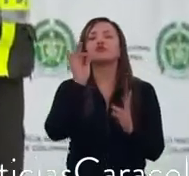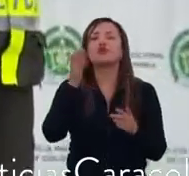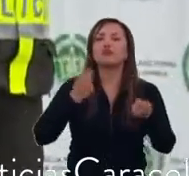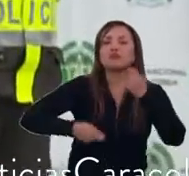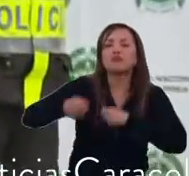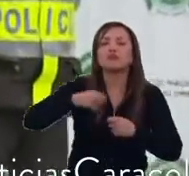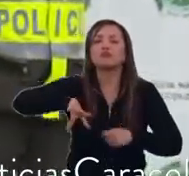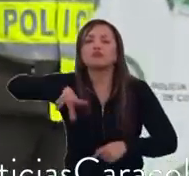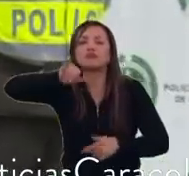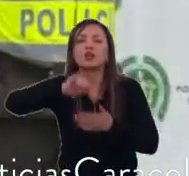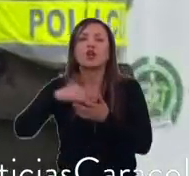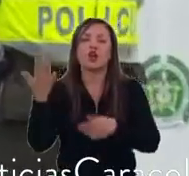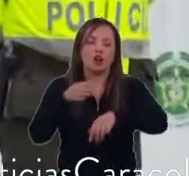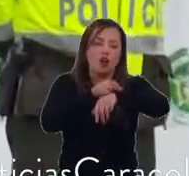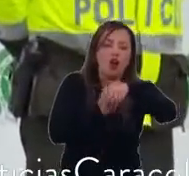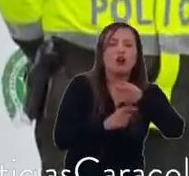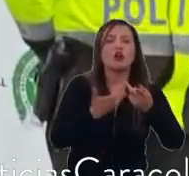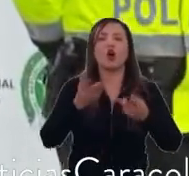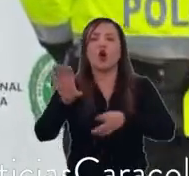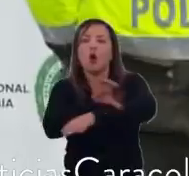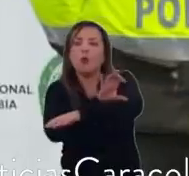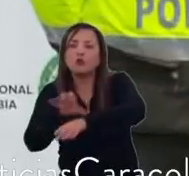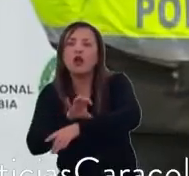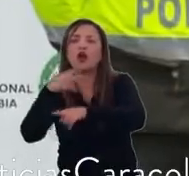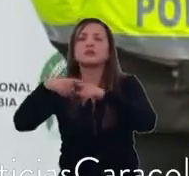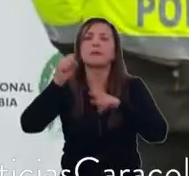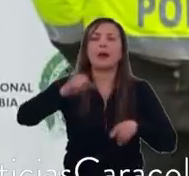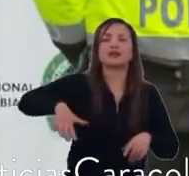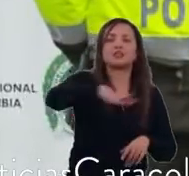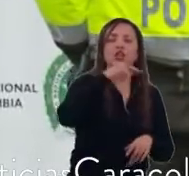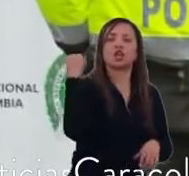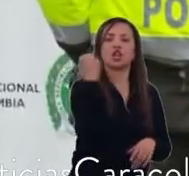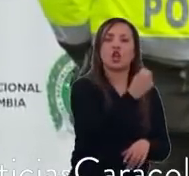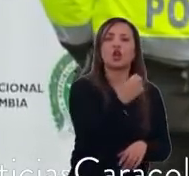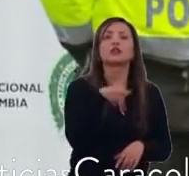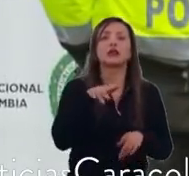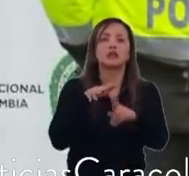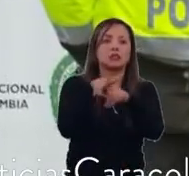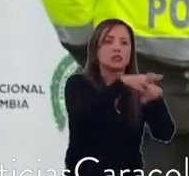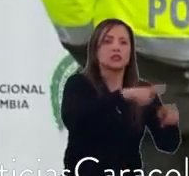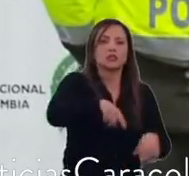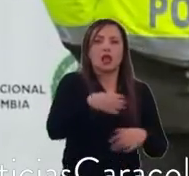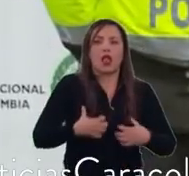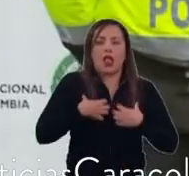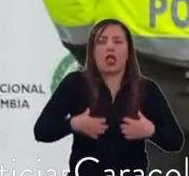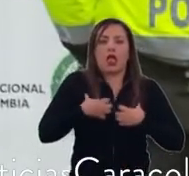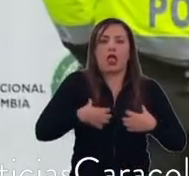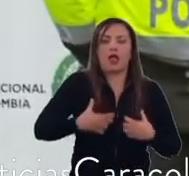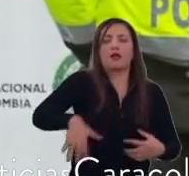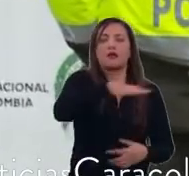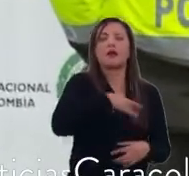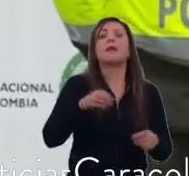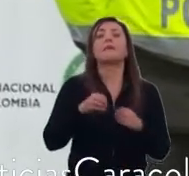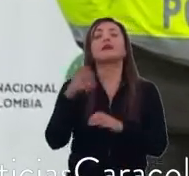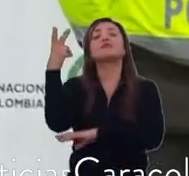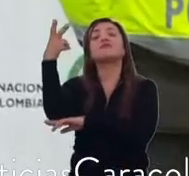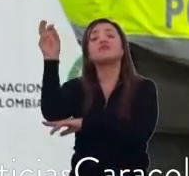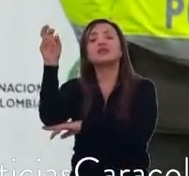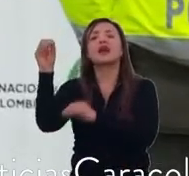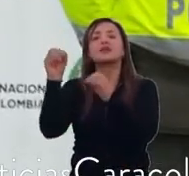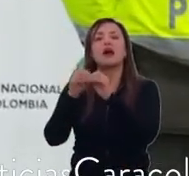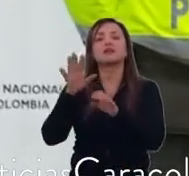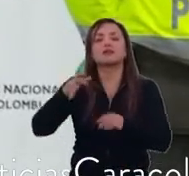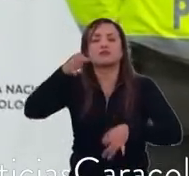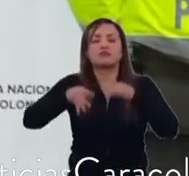computadores y celulares en el norte de la ciudad y tenían atemorizada a la población. Además, la fiscalía en la audiencia entregó detalles sobre